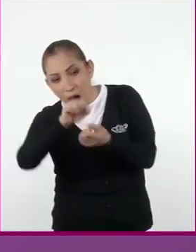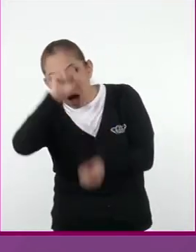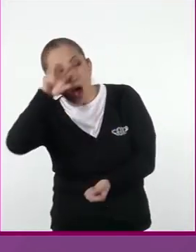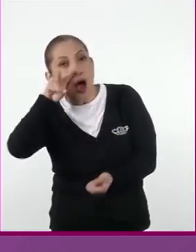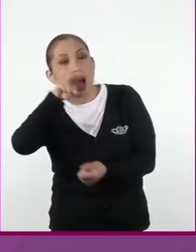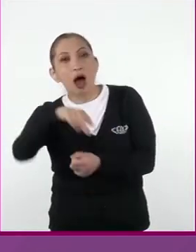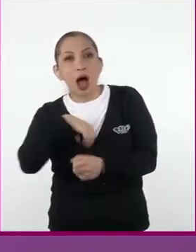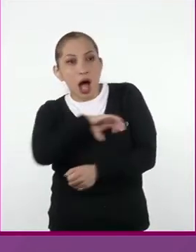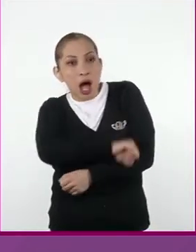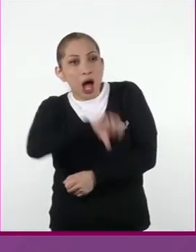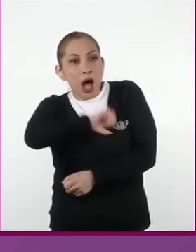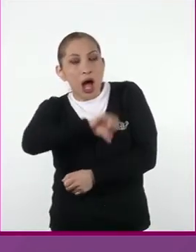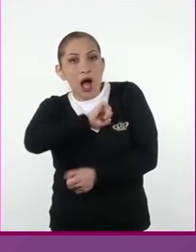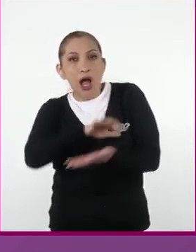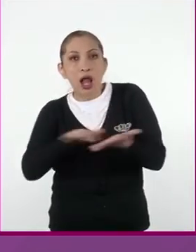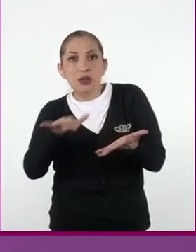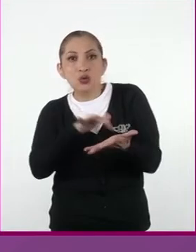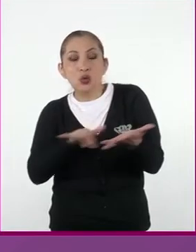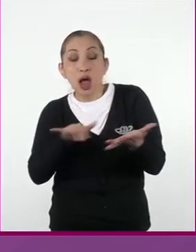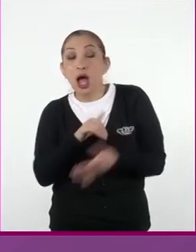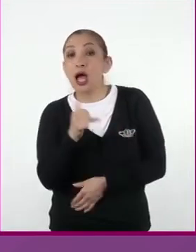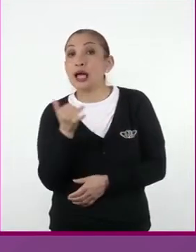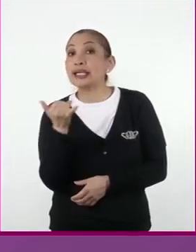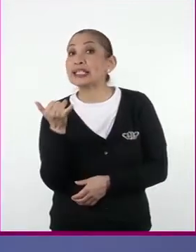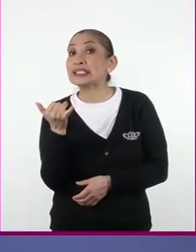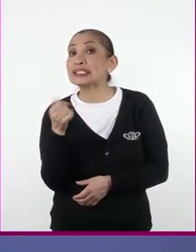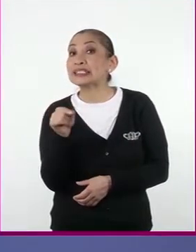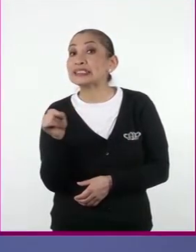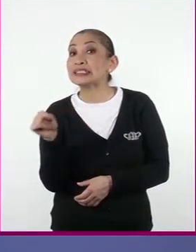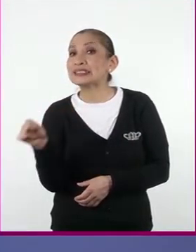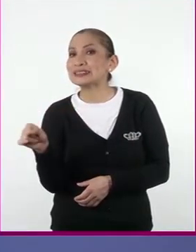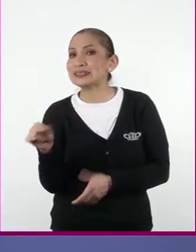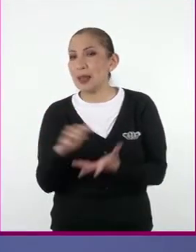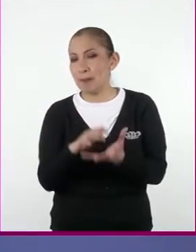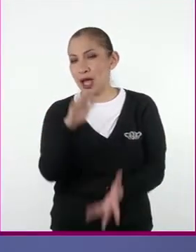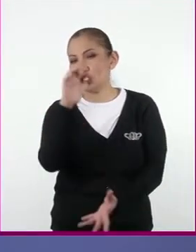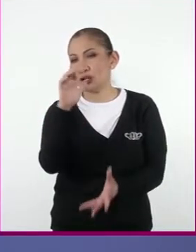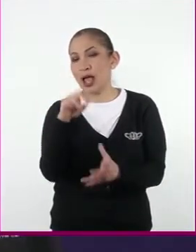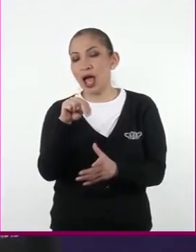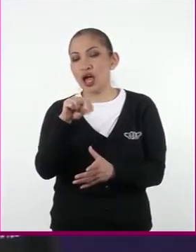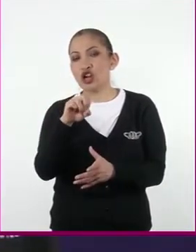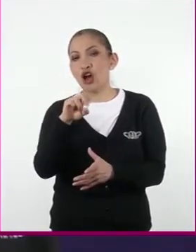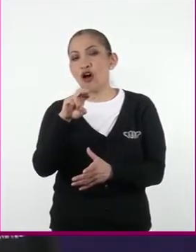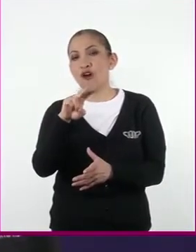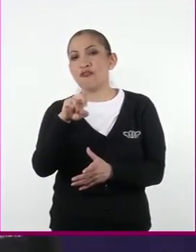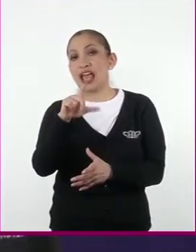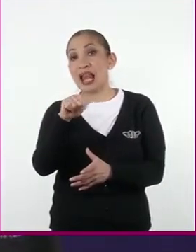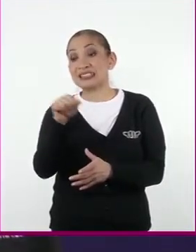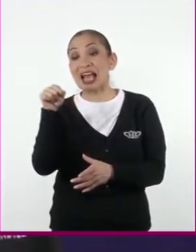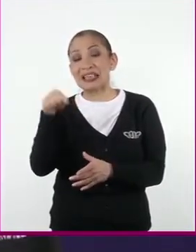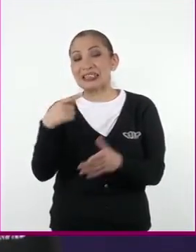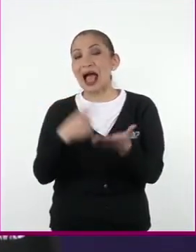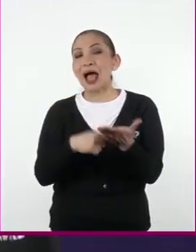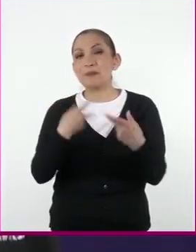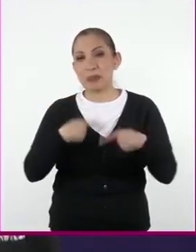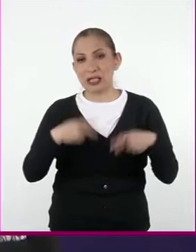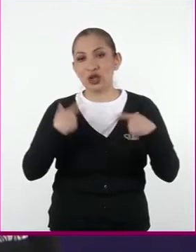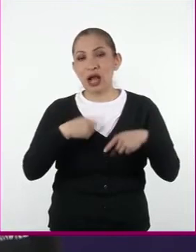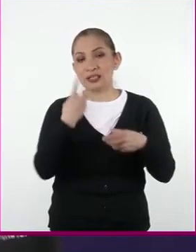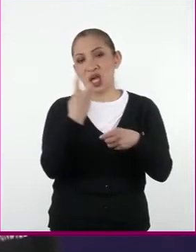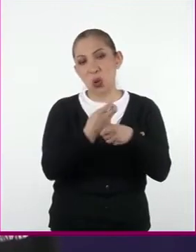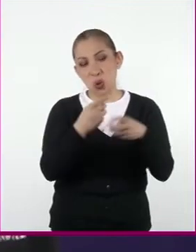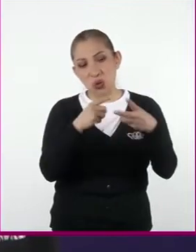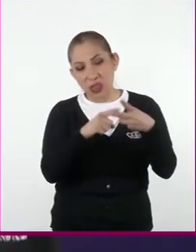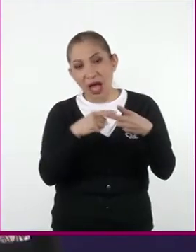es un adicto a la lectura. Y, como en la mayoría de las novelas, en esta también hay personajes